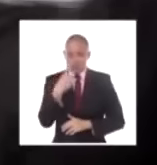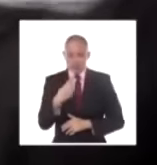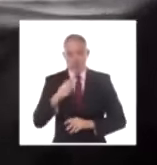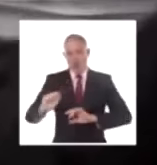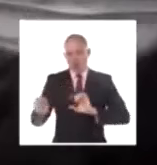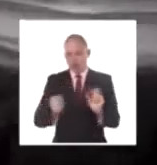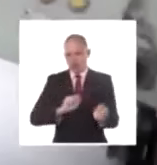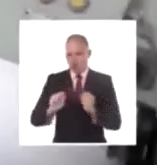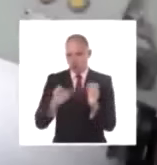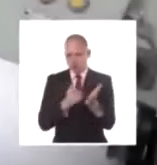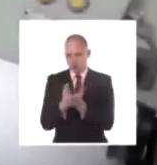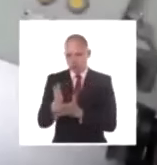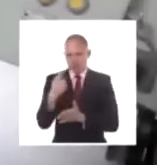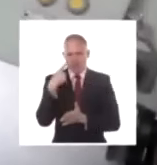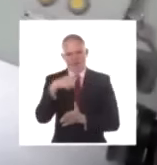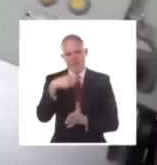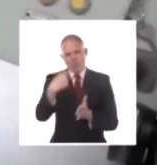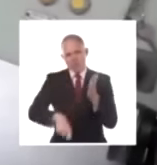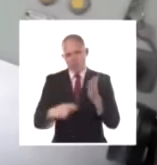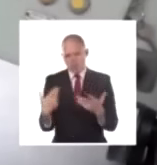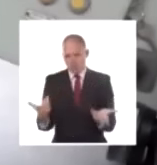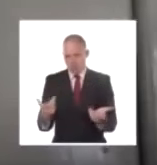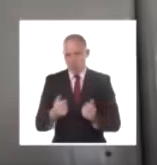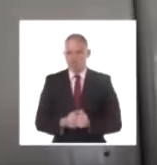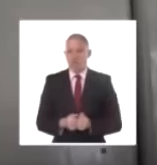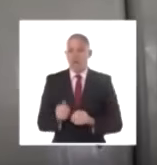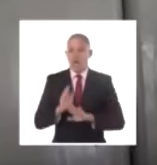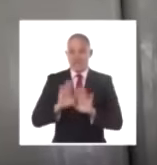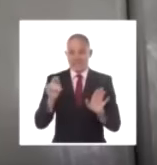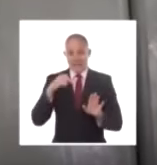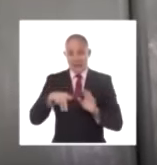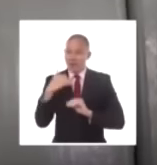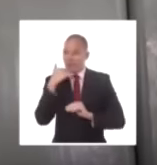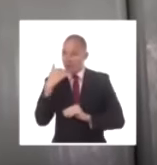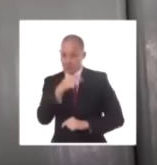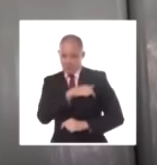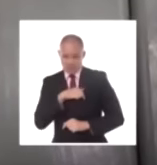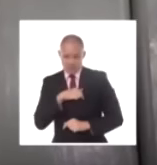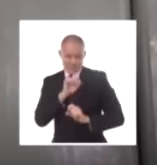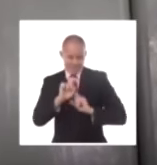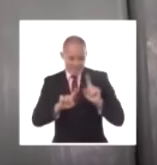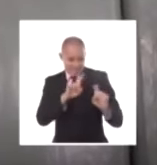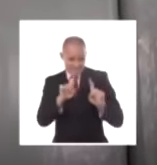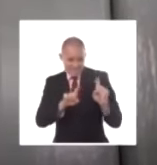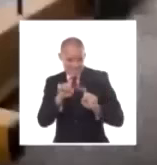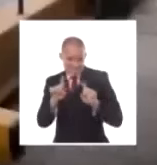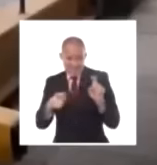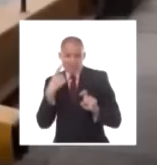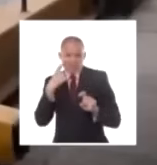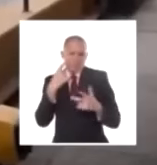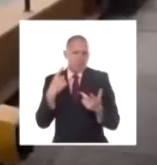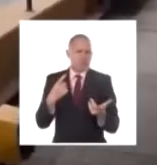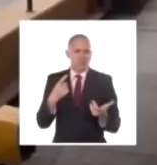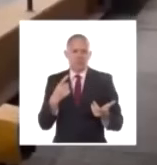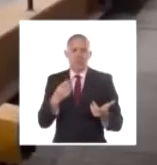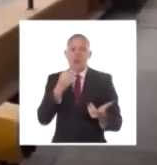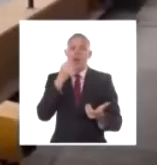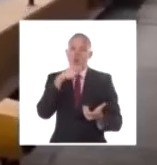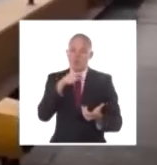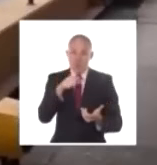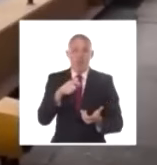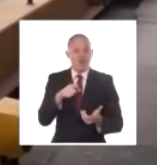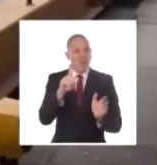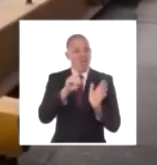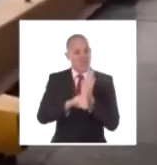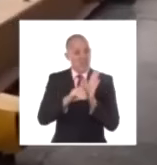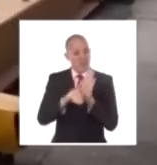del proceso penal. A partir de los resultados de la investigación, preliminarmente podrían tipificarse delitos de